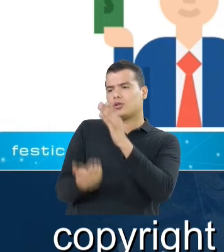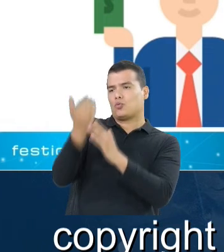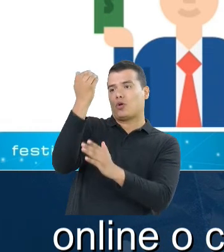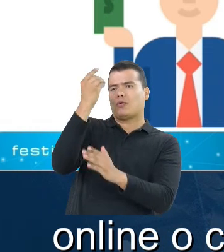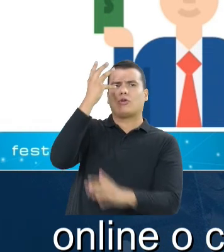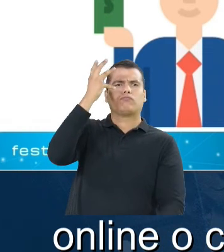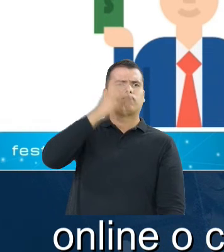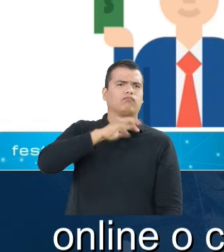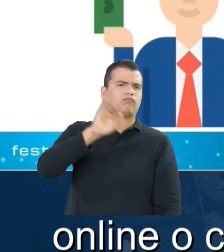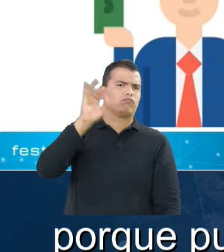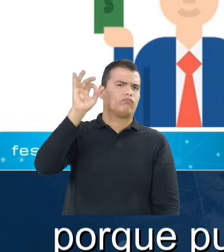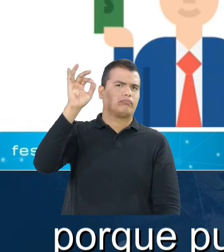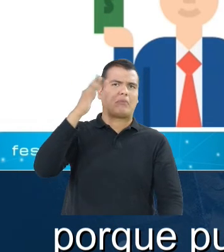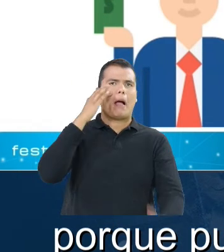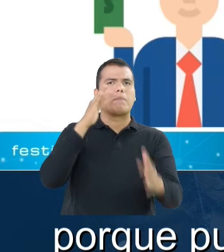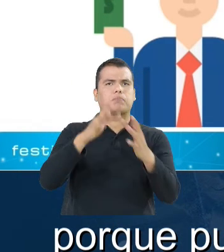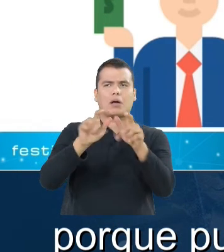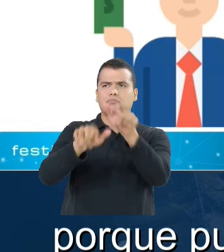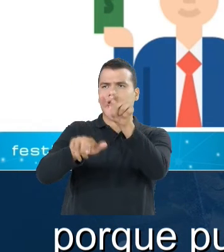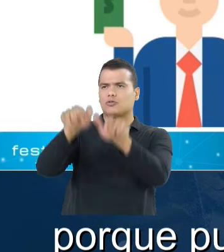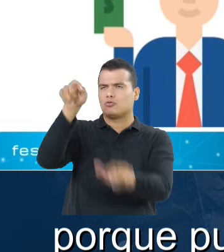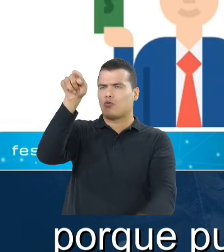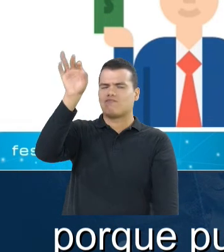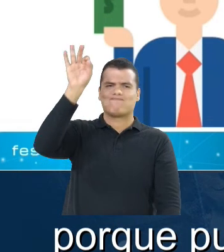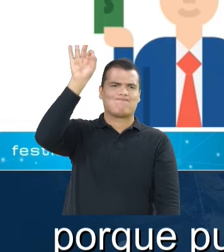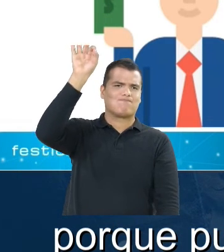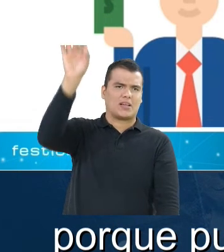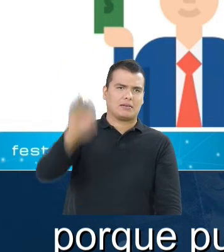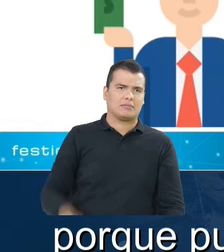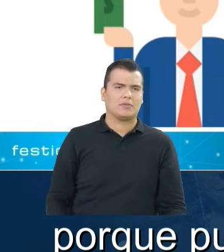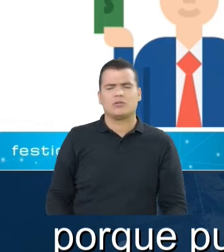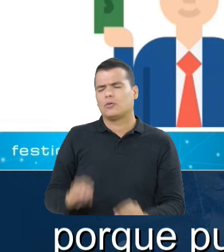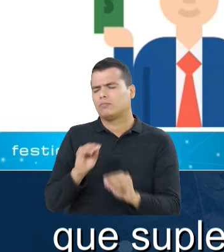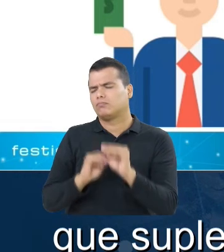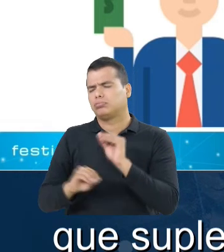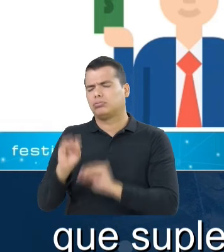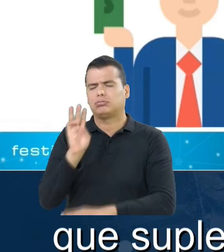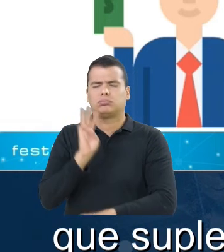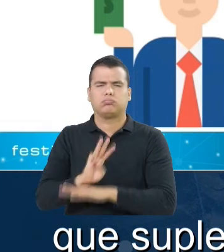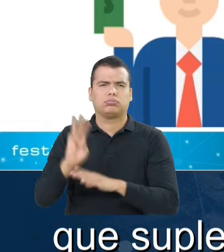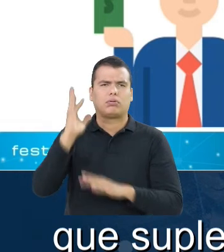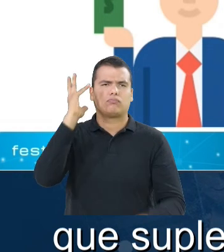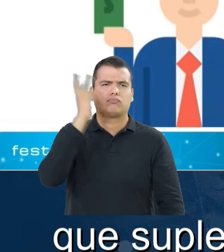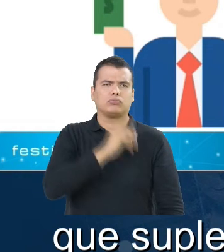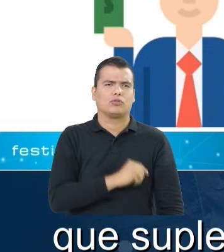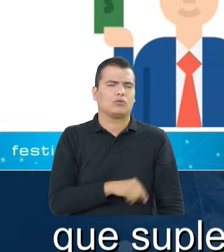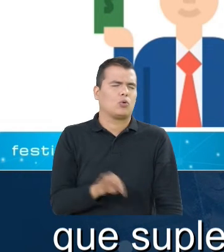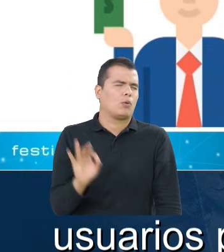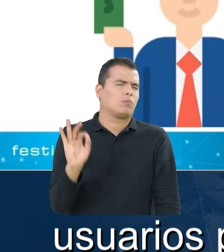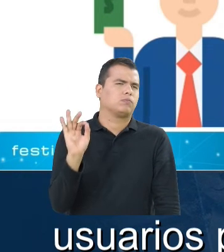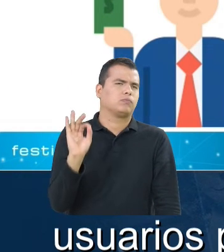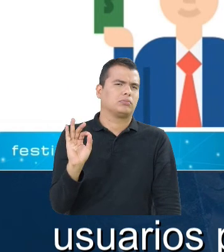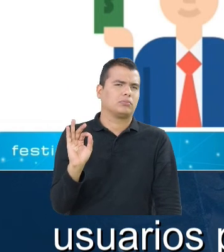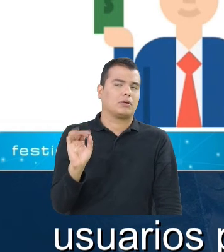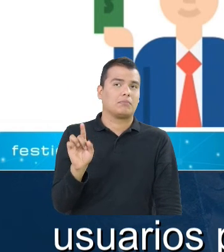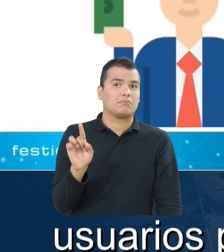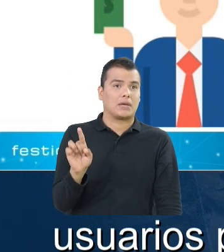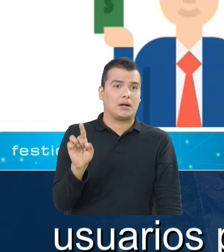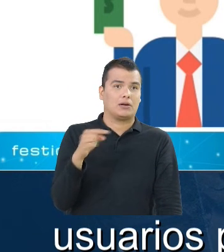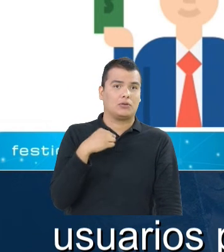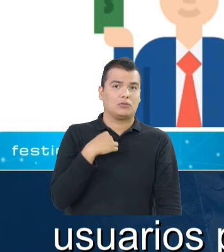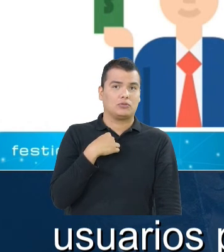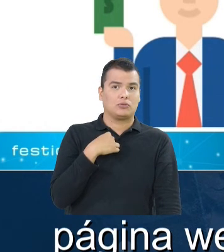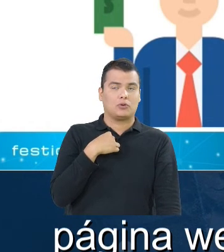suple las necesidades de tus usuarios, puedes tener un diseño de tu página web precioso, todo puede estar bien hecho, pero si tú